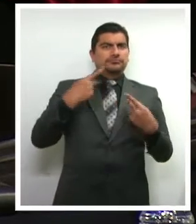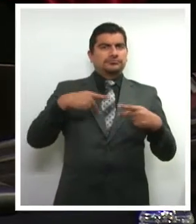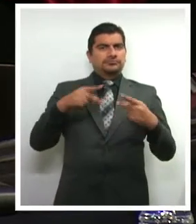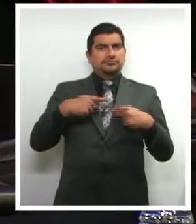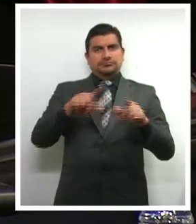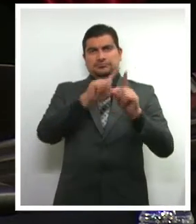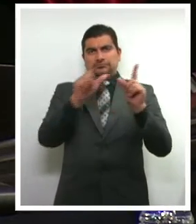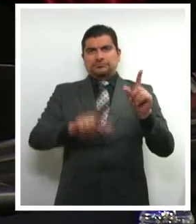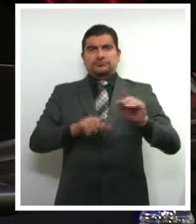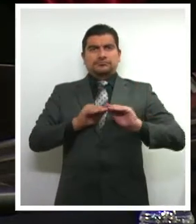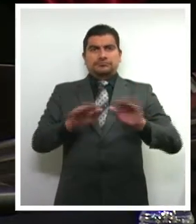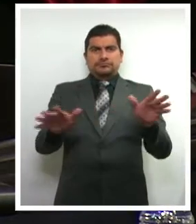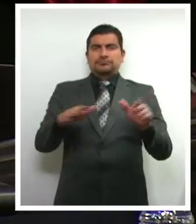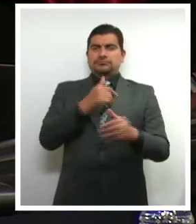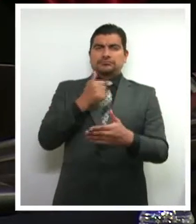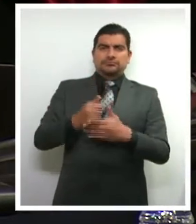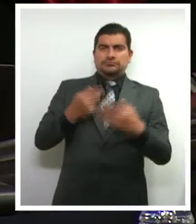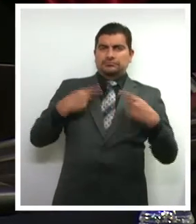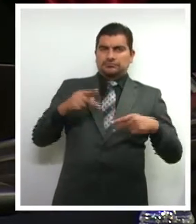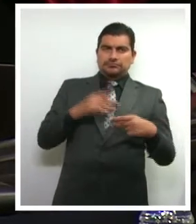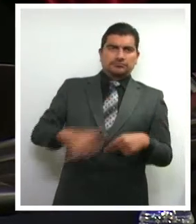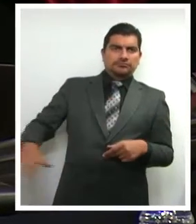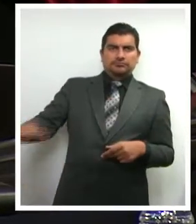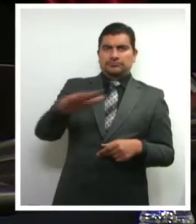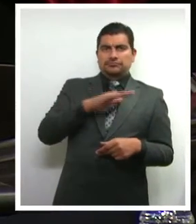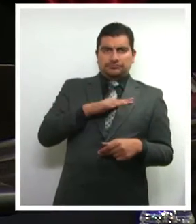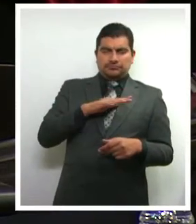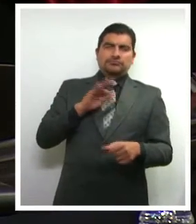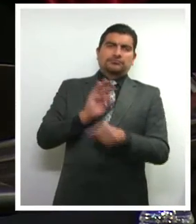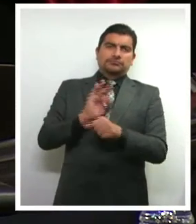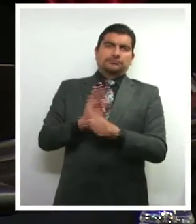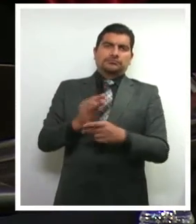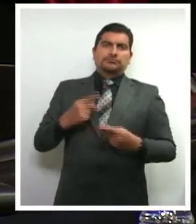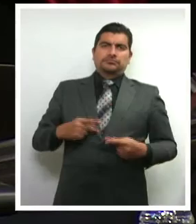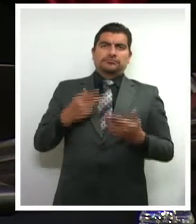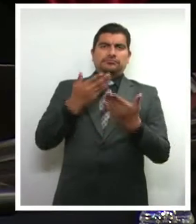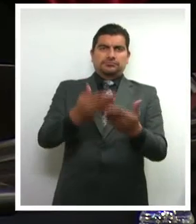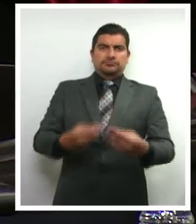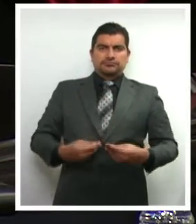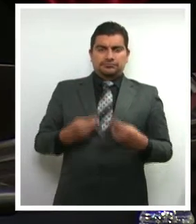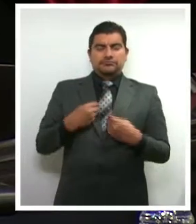mejorar la calidad de vida de la población. El gobierno